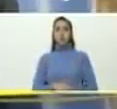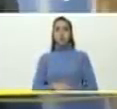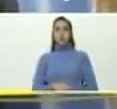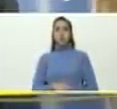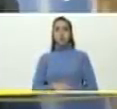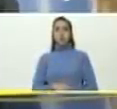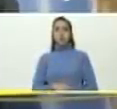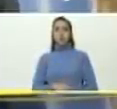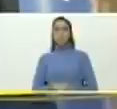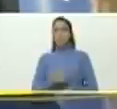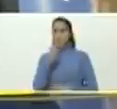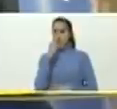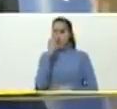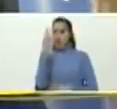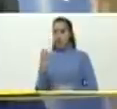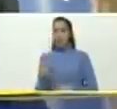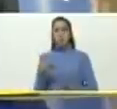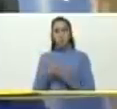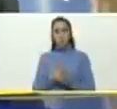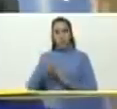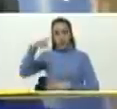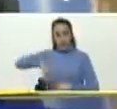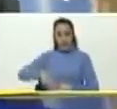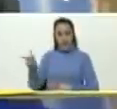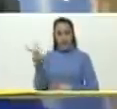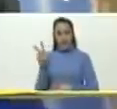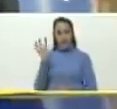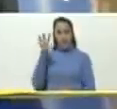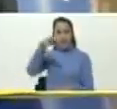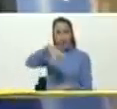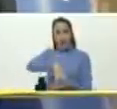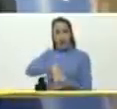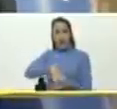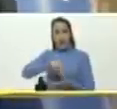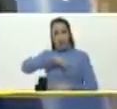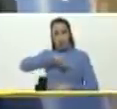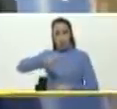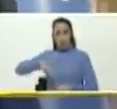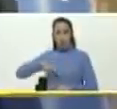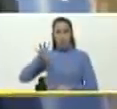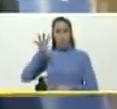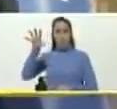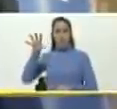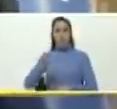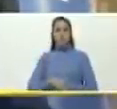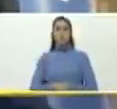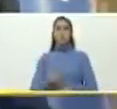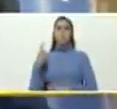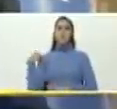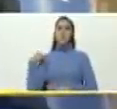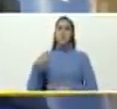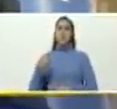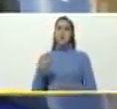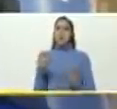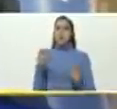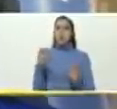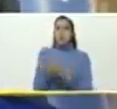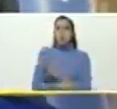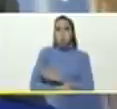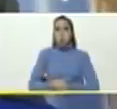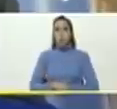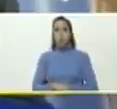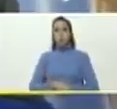y la visión que desde Venezuela el Estado, nuestro país, tiene sobre